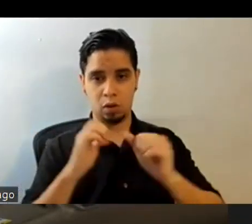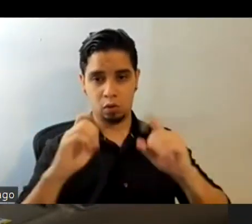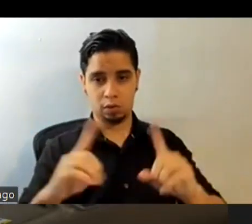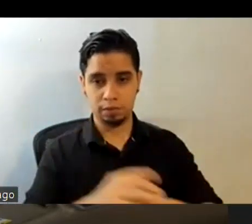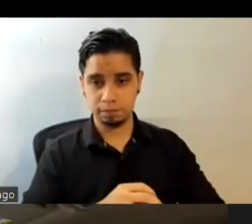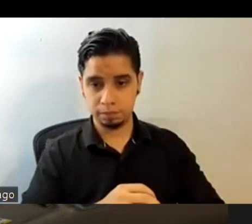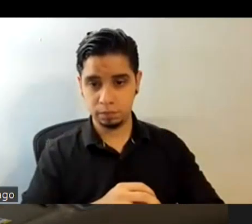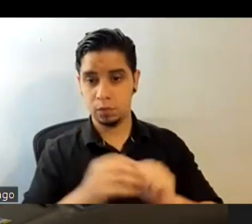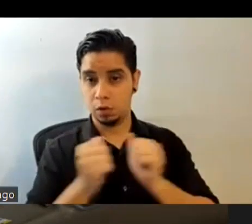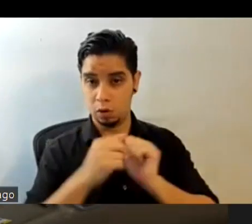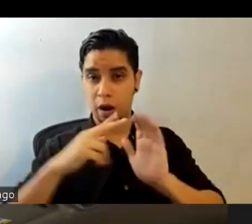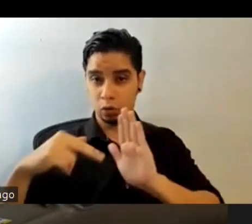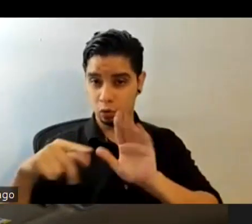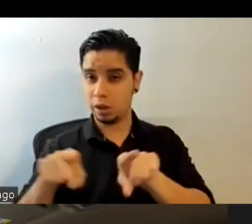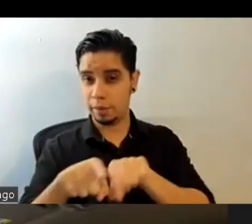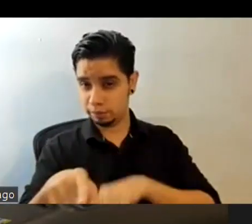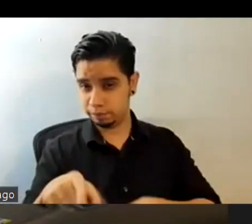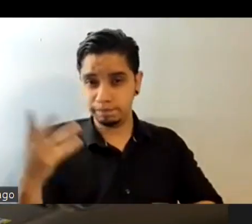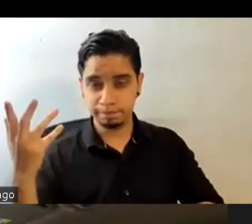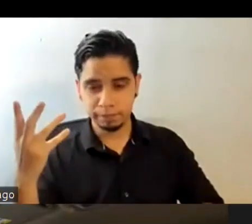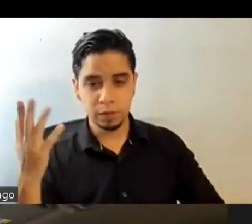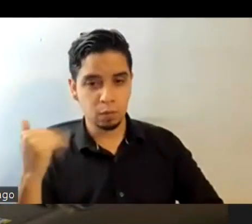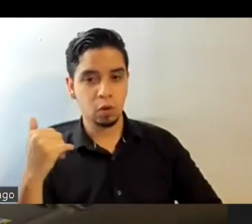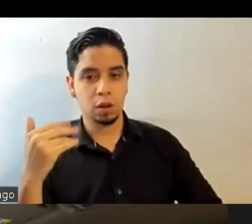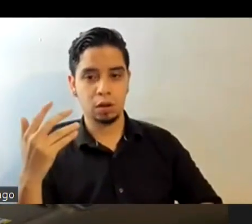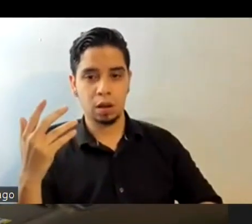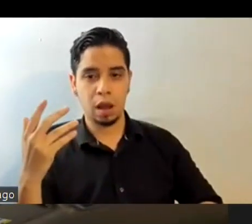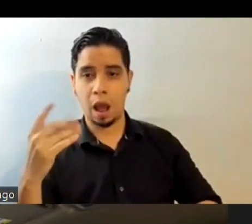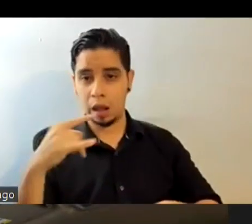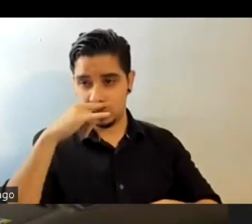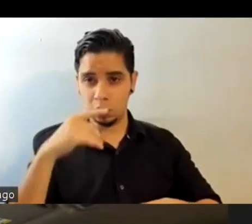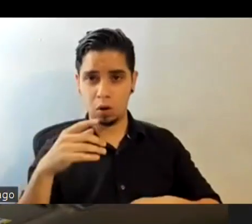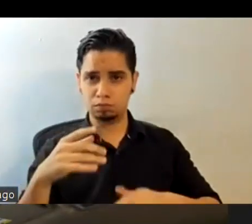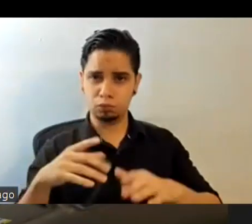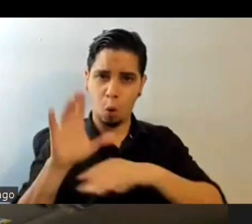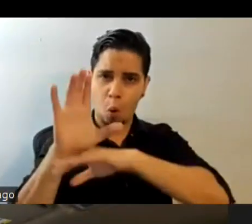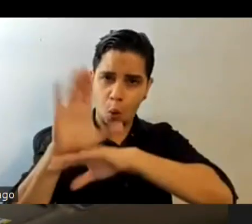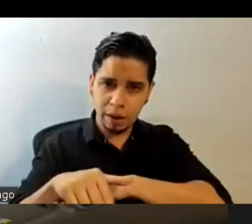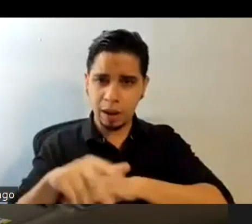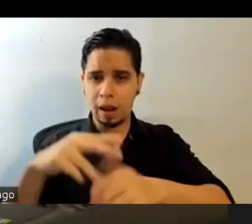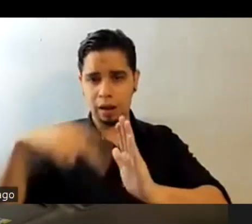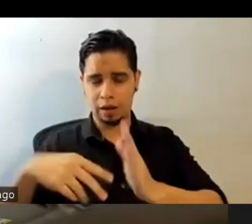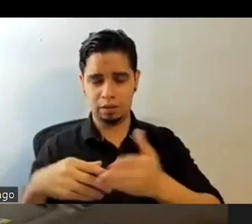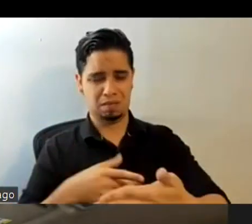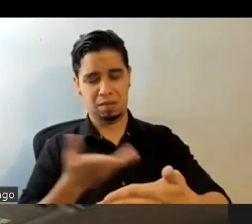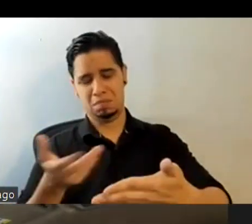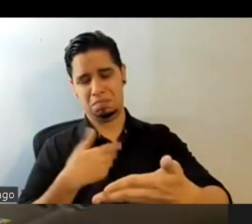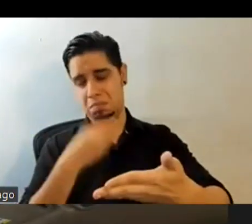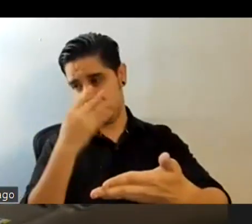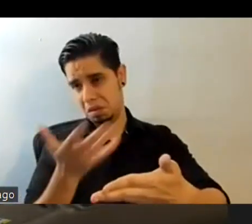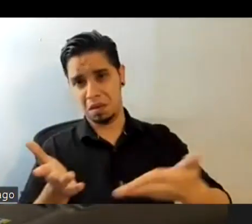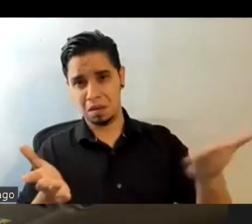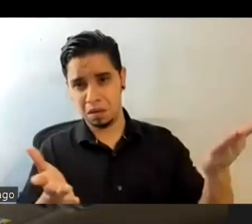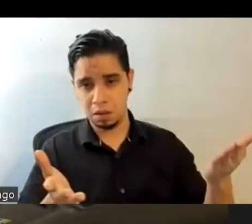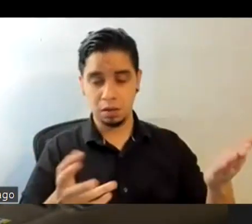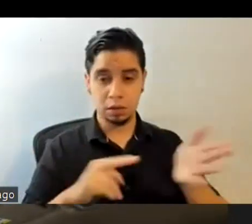y con la lectura también. Porque muchos niños le imponen lecturas y esas lecturas a veces no le interesan, lo cual yo digo que no es